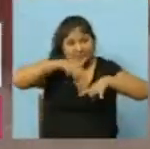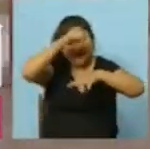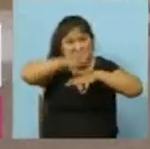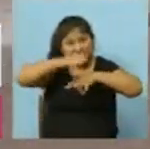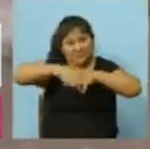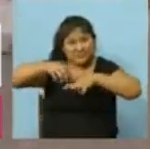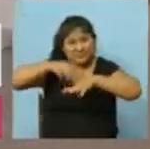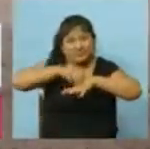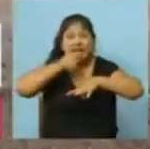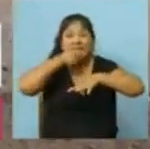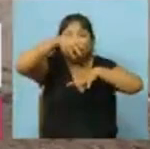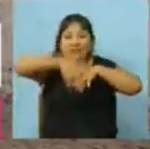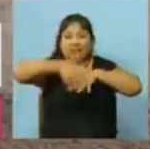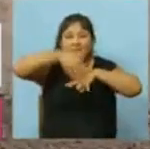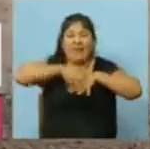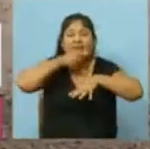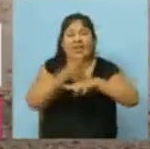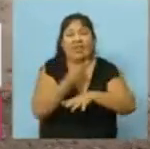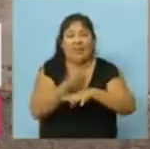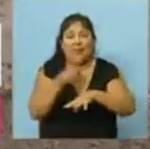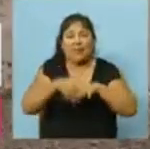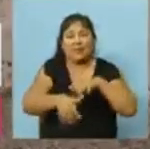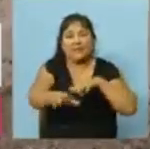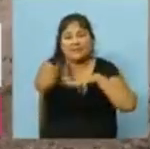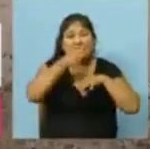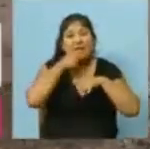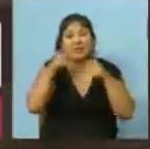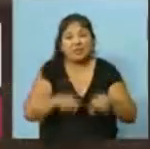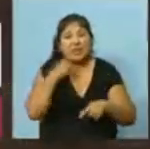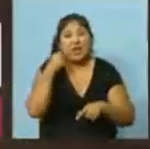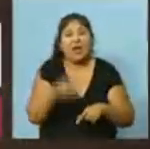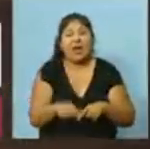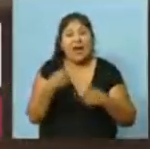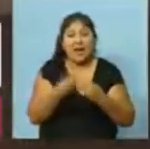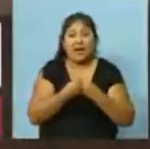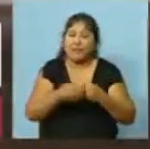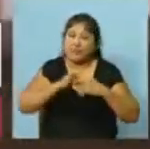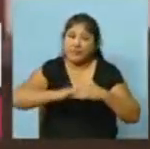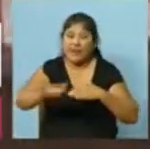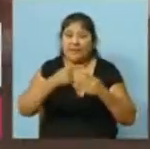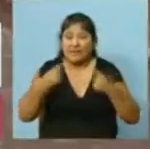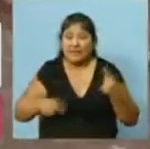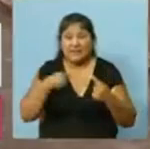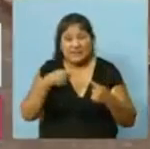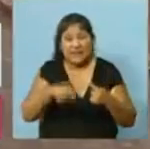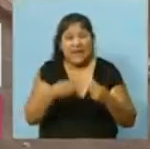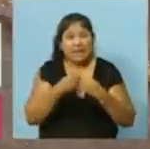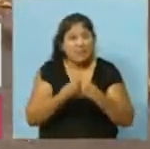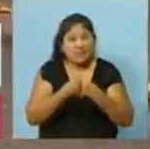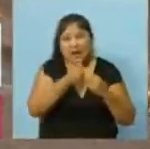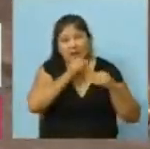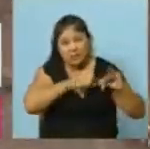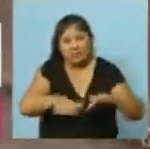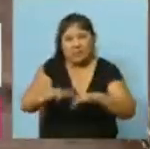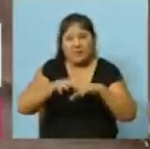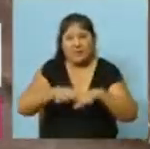y que también se produjeran las generaciones sobre todo en algunos lugares que no son asentamientos que son de asfalto pero que nos de los lugares de desagües